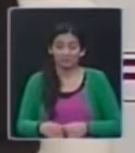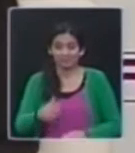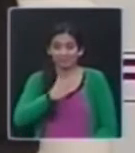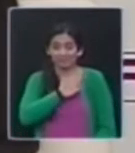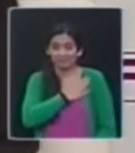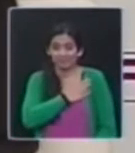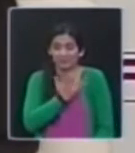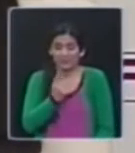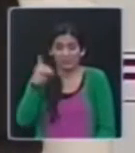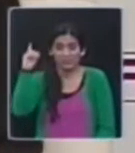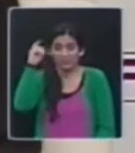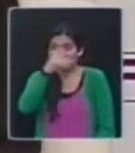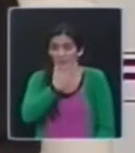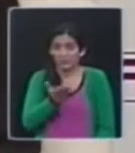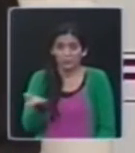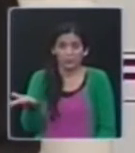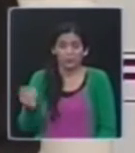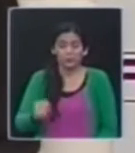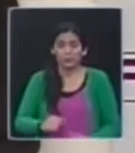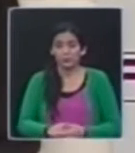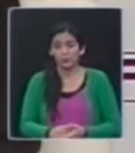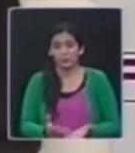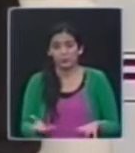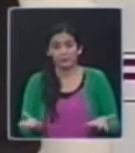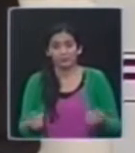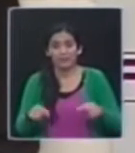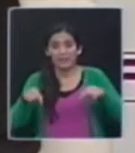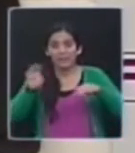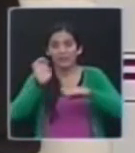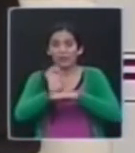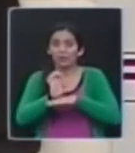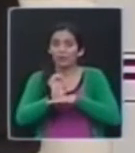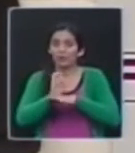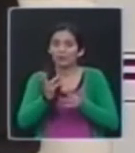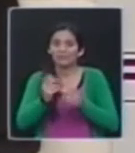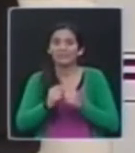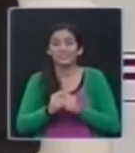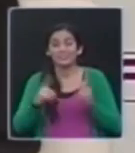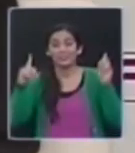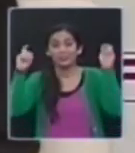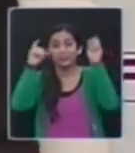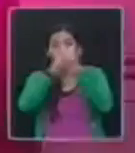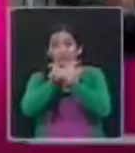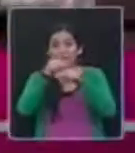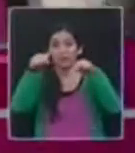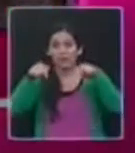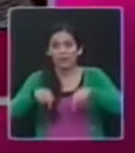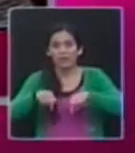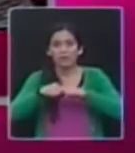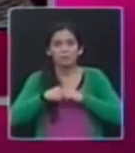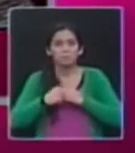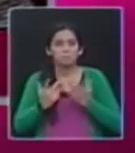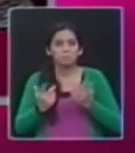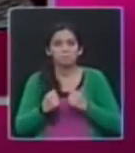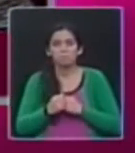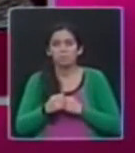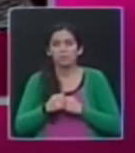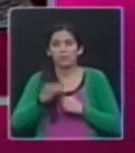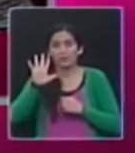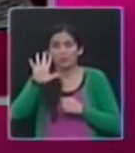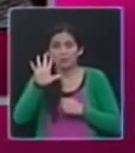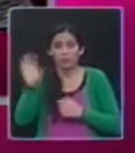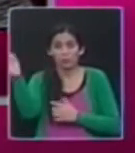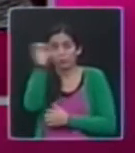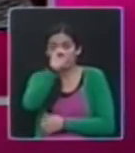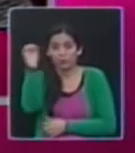y creo que son inclusive más alarmantes en el país. También hay que tomar en cuenta que apenas el 5% de